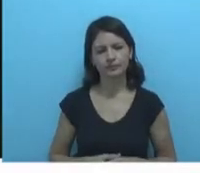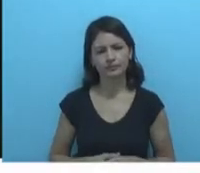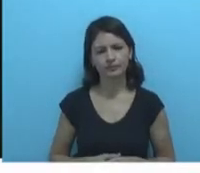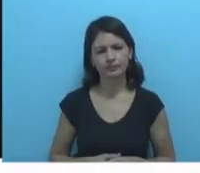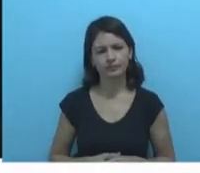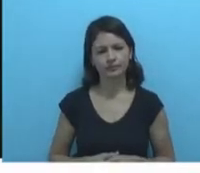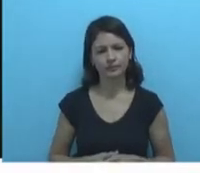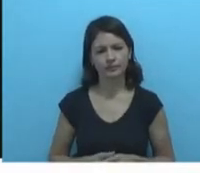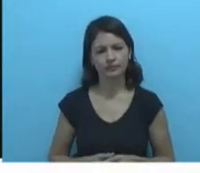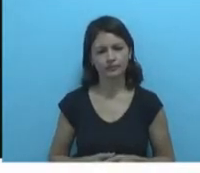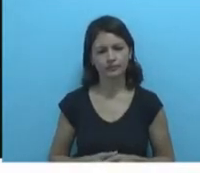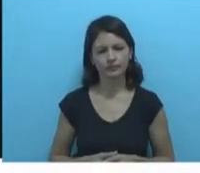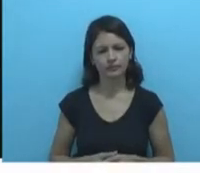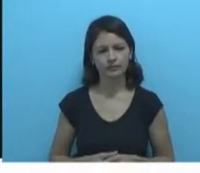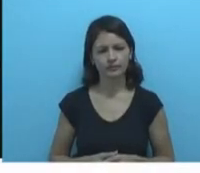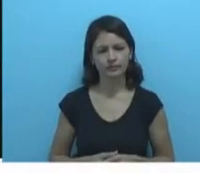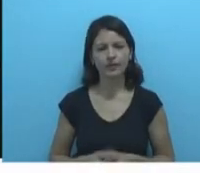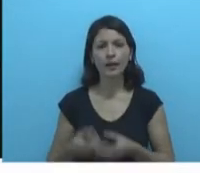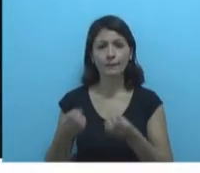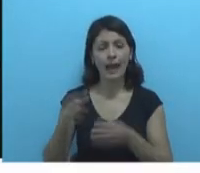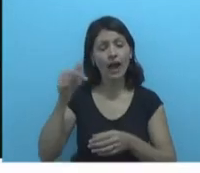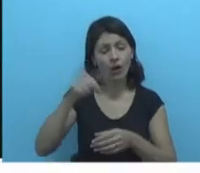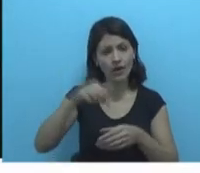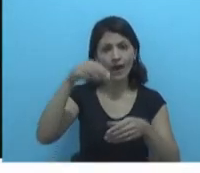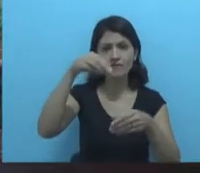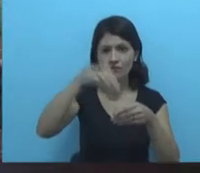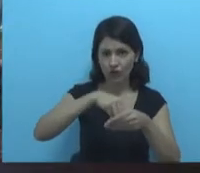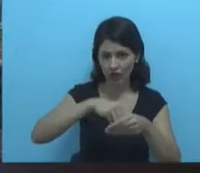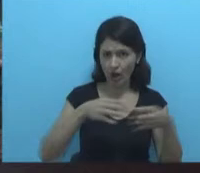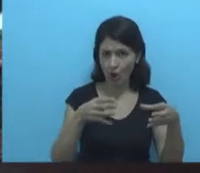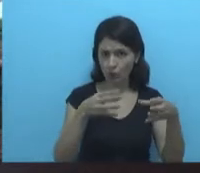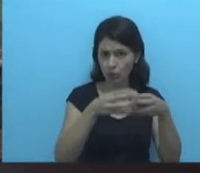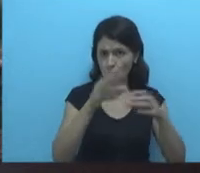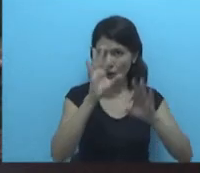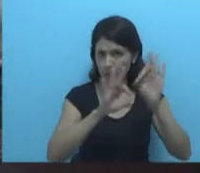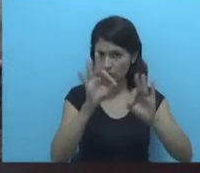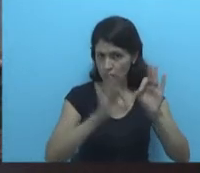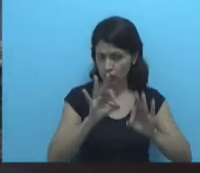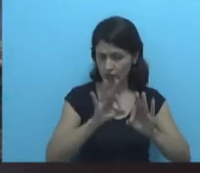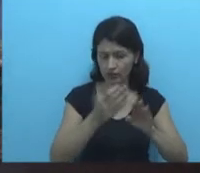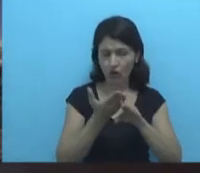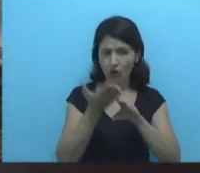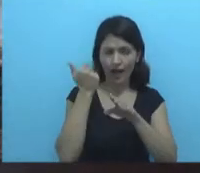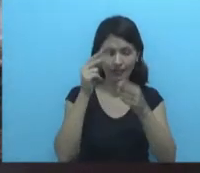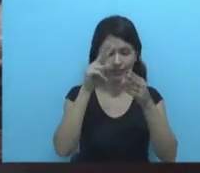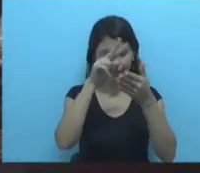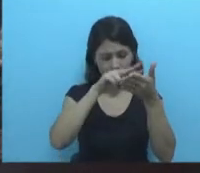Bien, vamos a proceder a votar en bloque los proyectos leídos